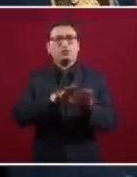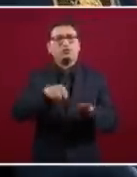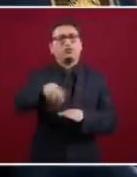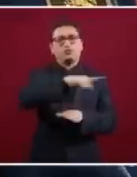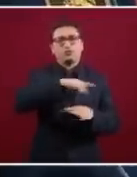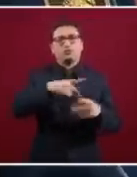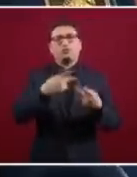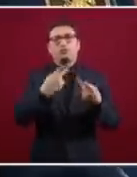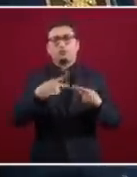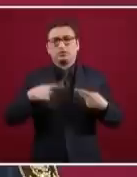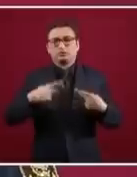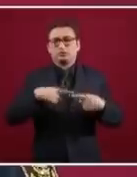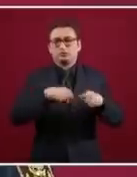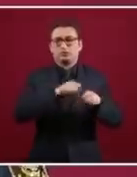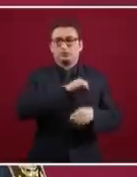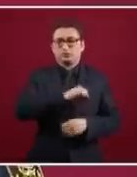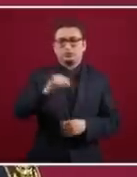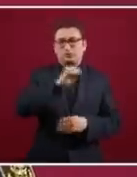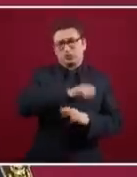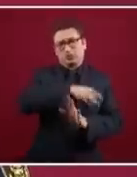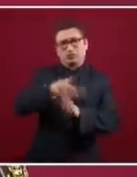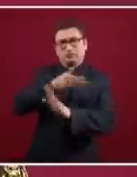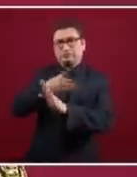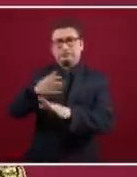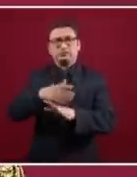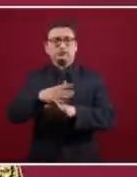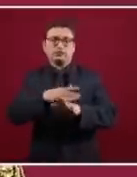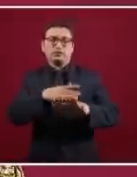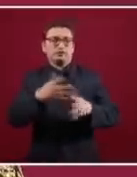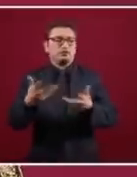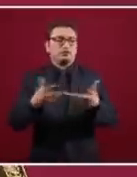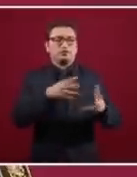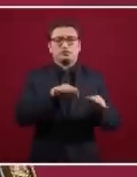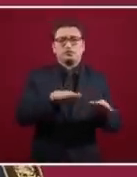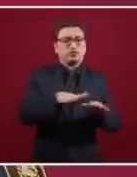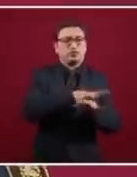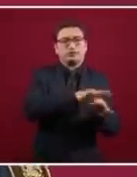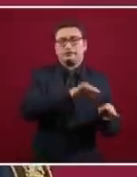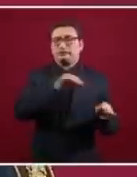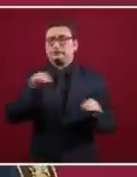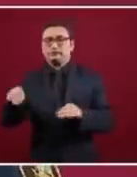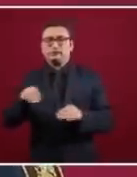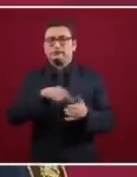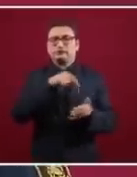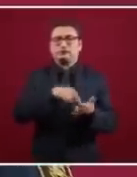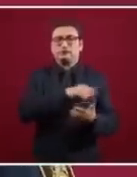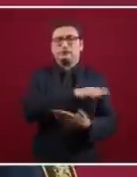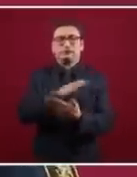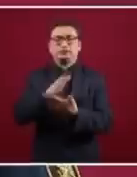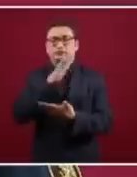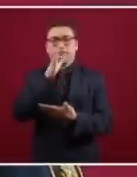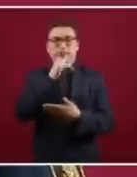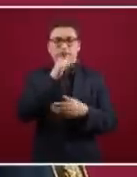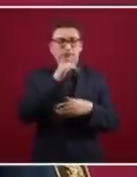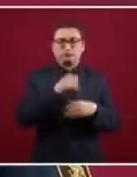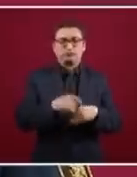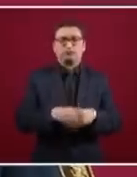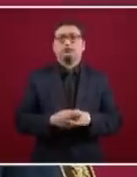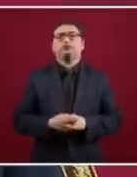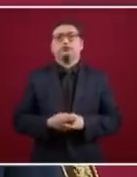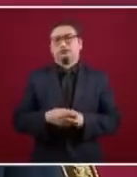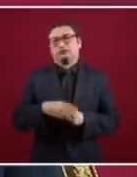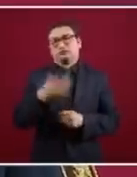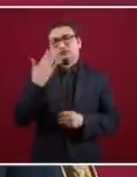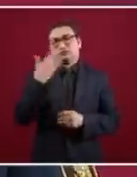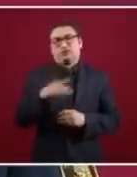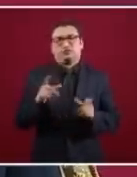que se detiene y no alcanza a ocupar el sitio que tenía determinado dentro del esquema de